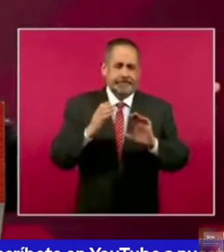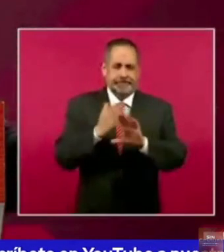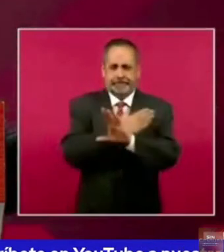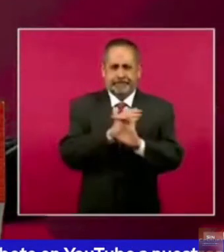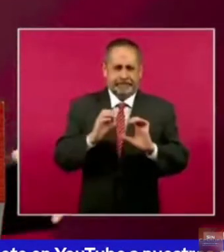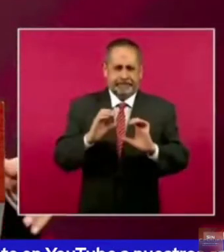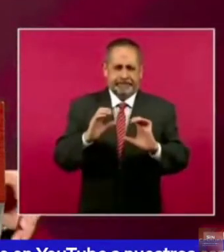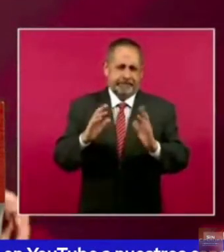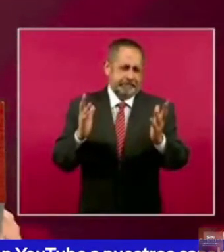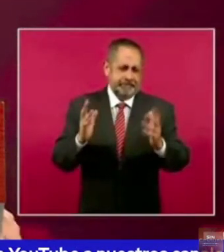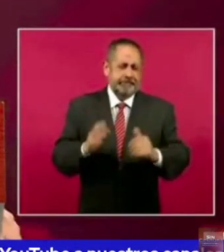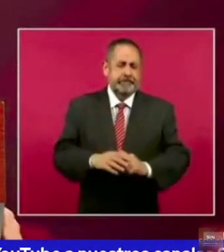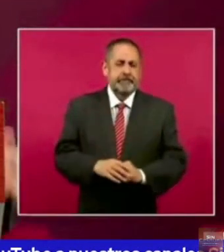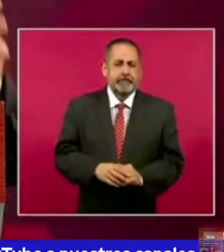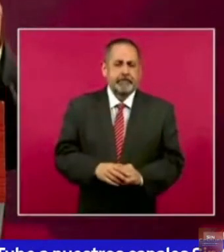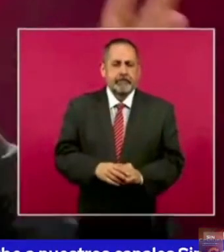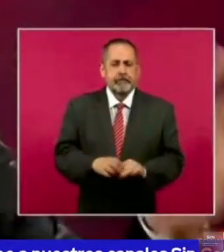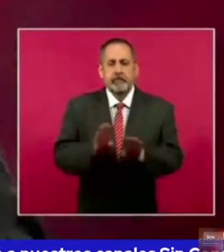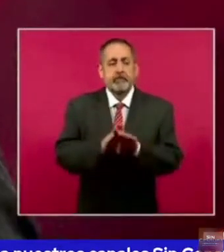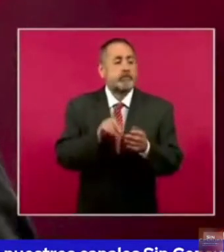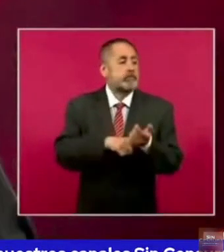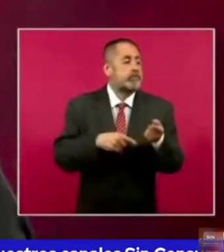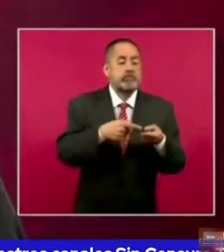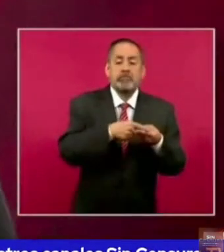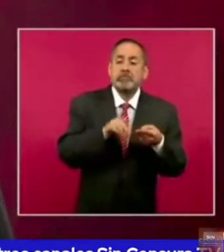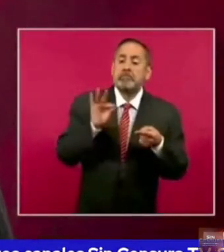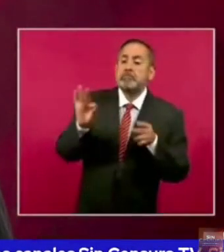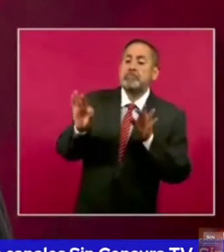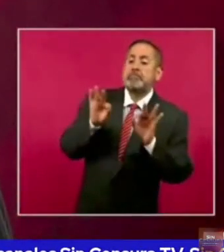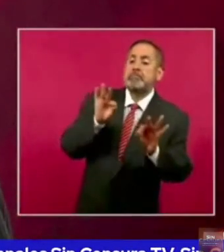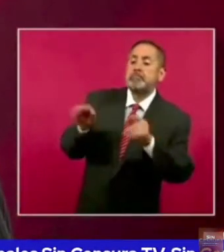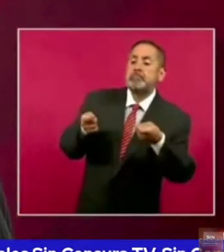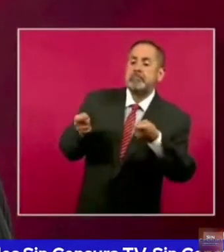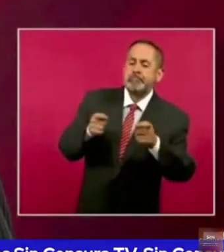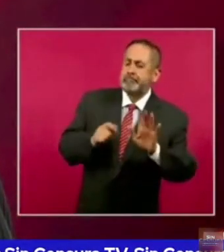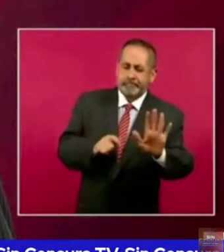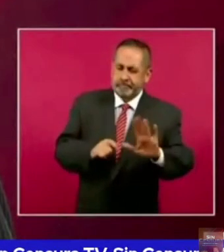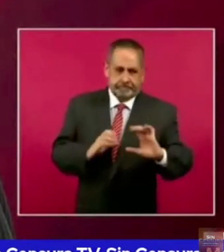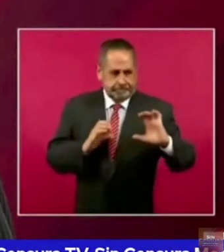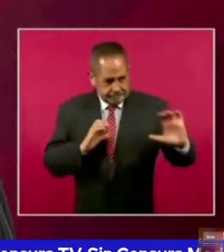prevenir de la manipulación a la gente.